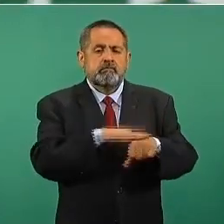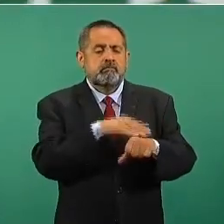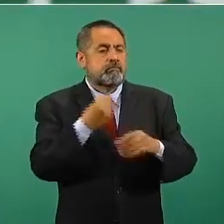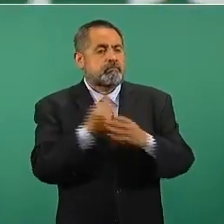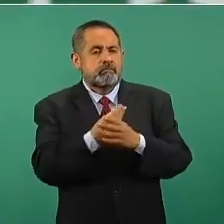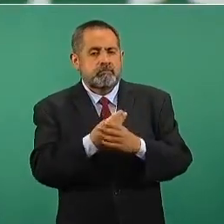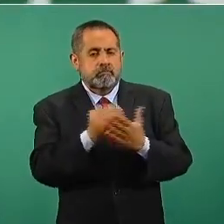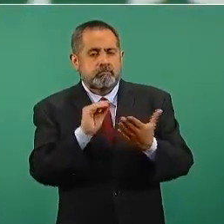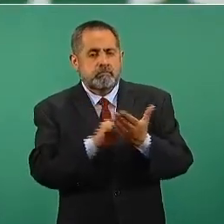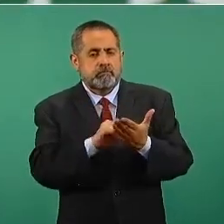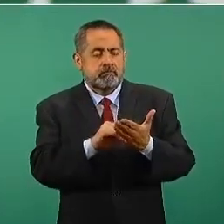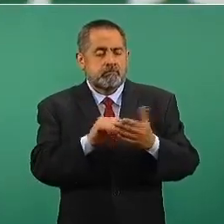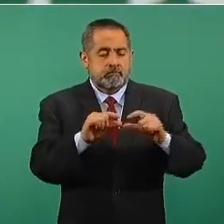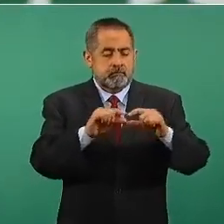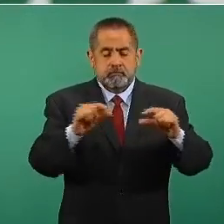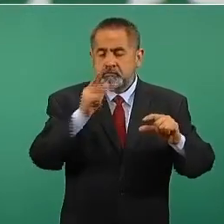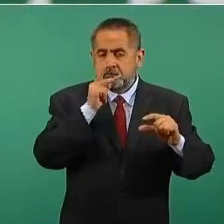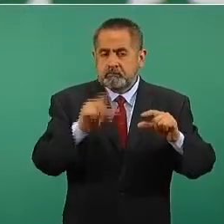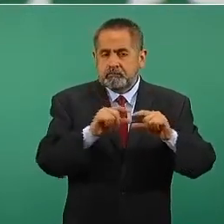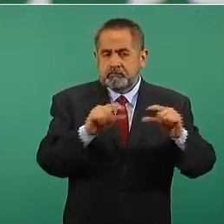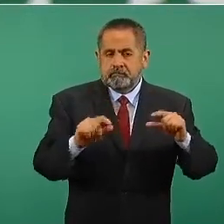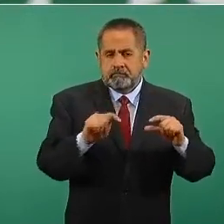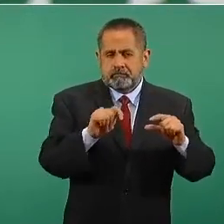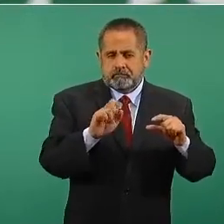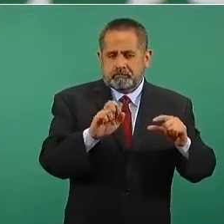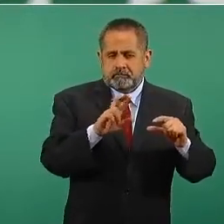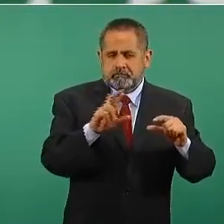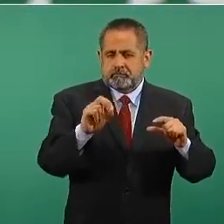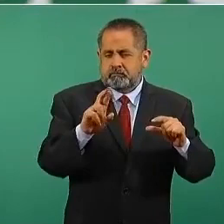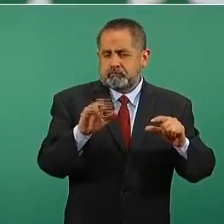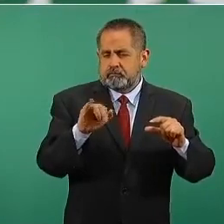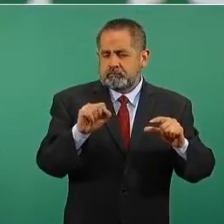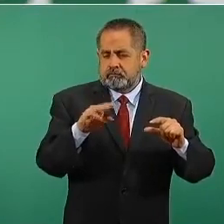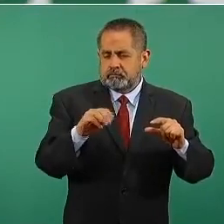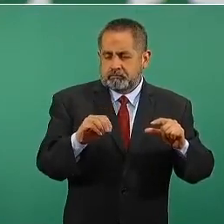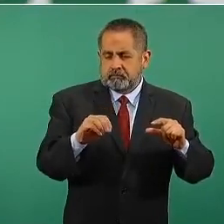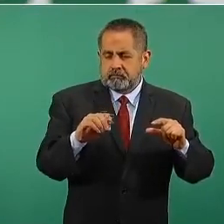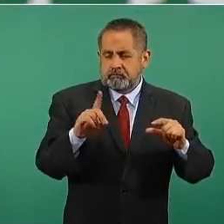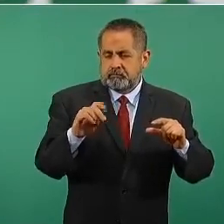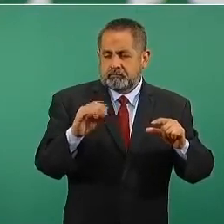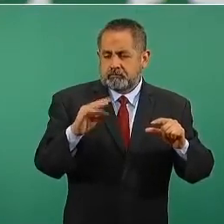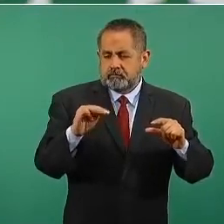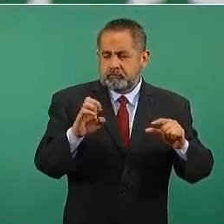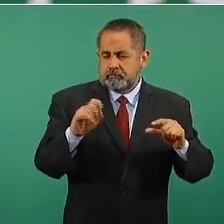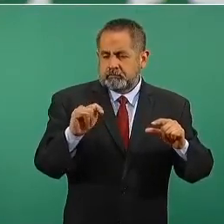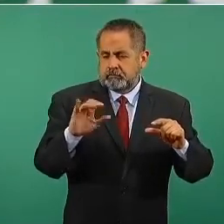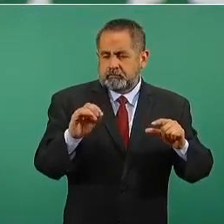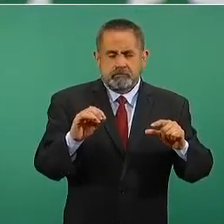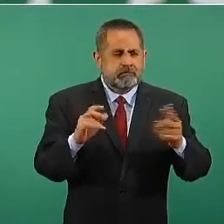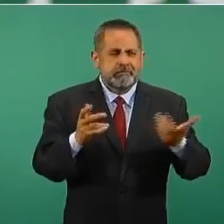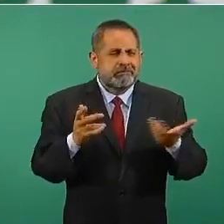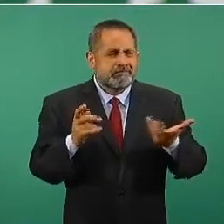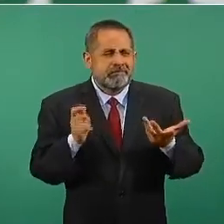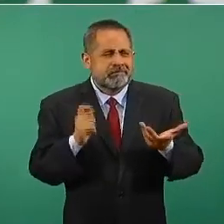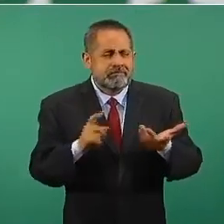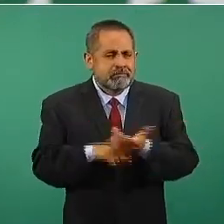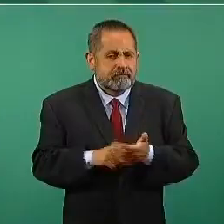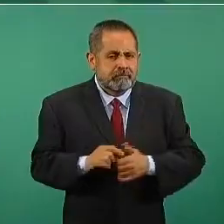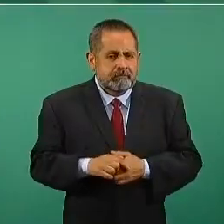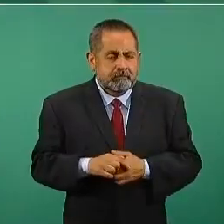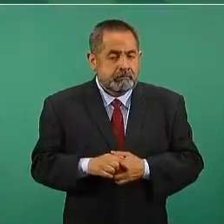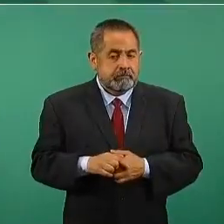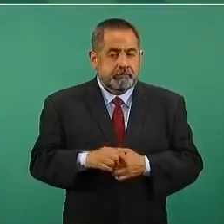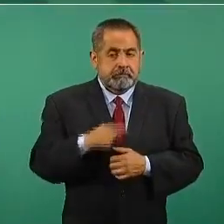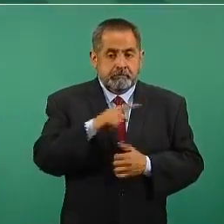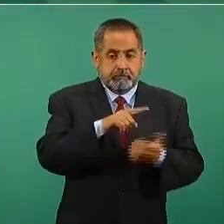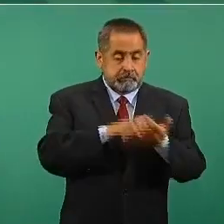propia legislación norteamericana está considerado como terrorismo doméstico. O sea, todo acto en